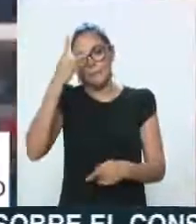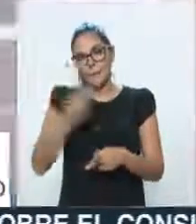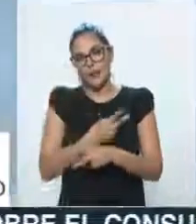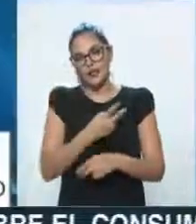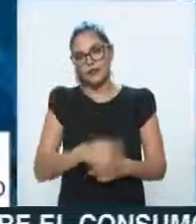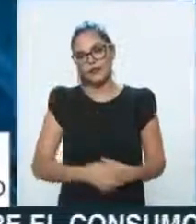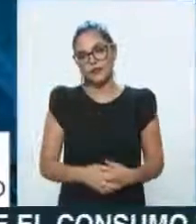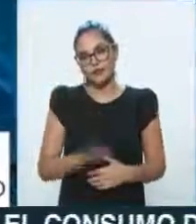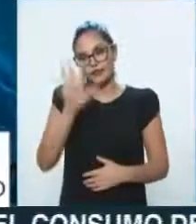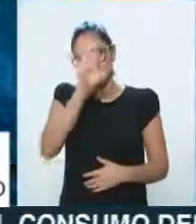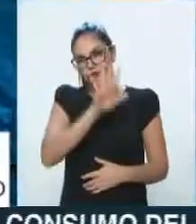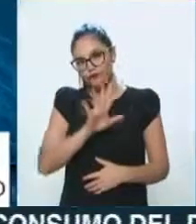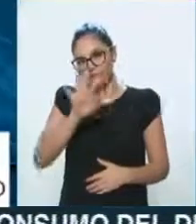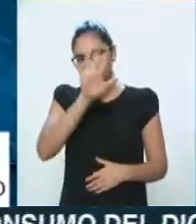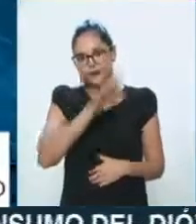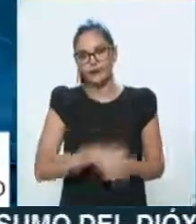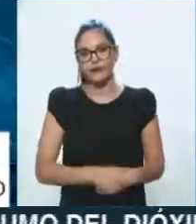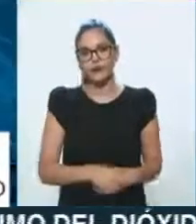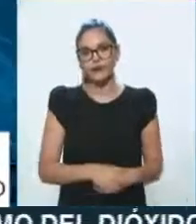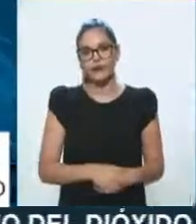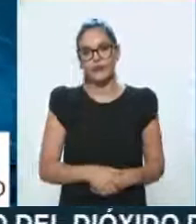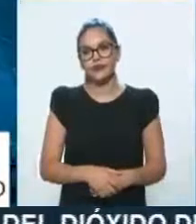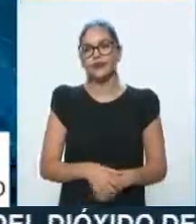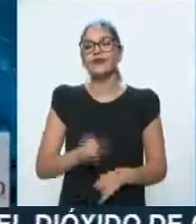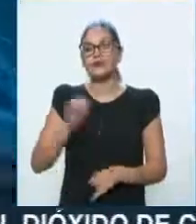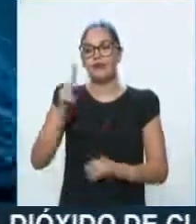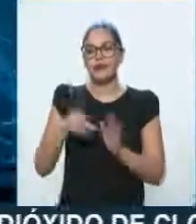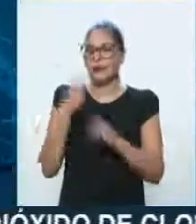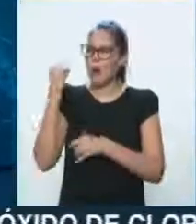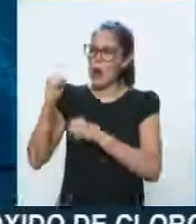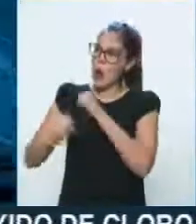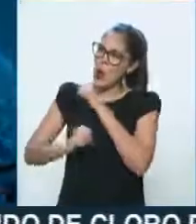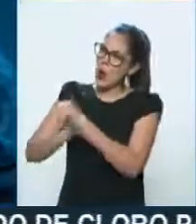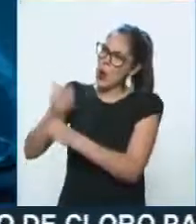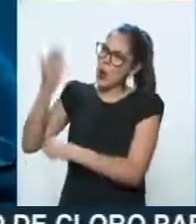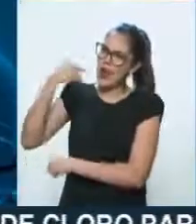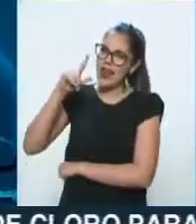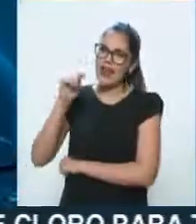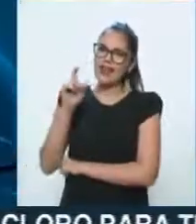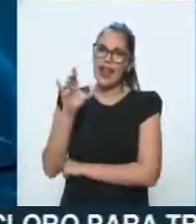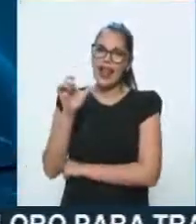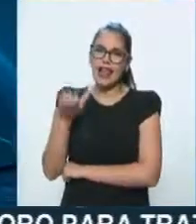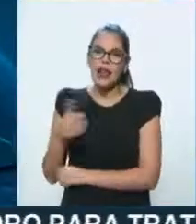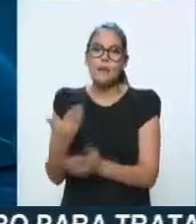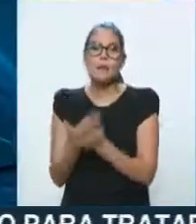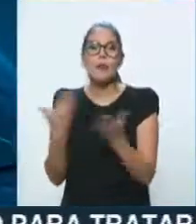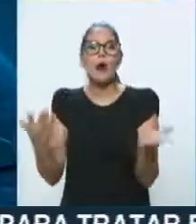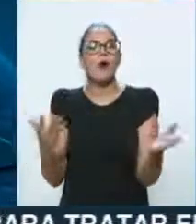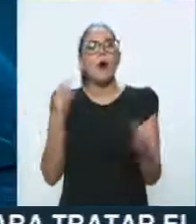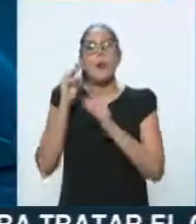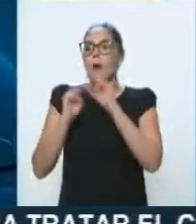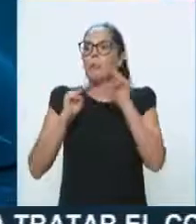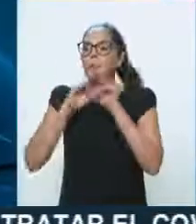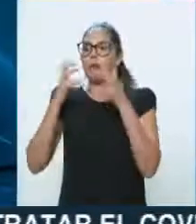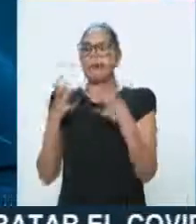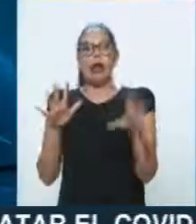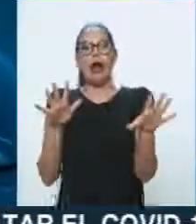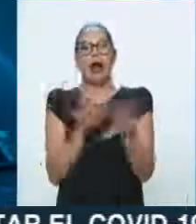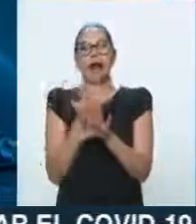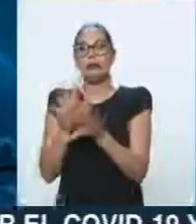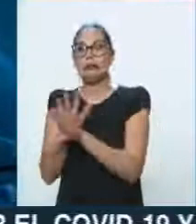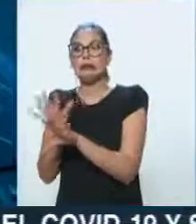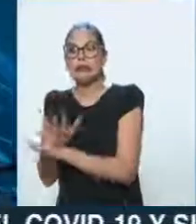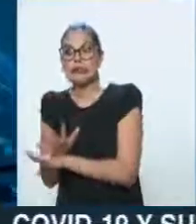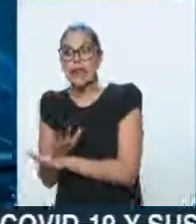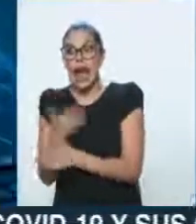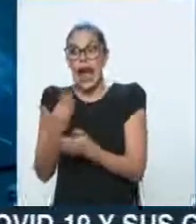pues han pasado ya muchísimos años de aquel Telecan, el mundo ha cambiado muchísimo y bueno, la pandemia